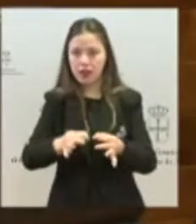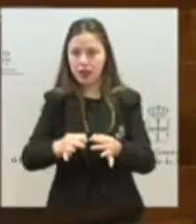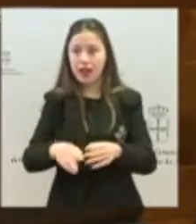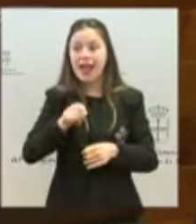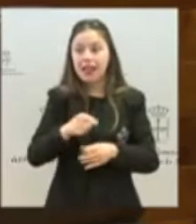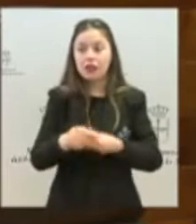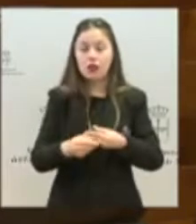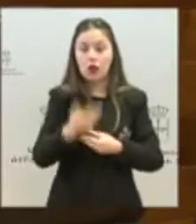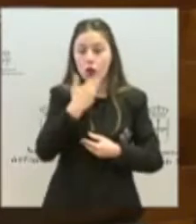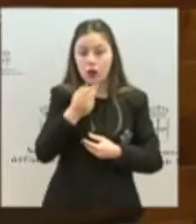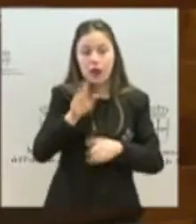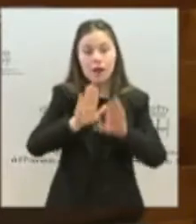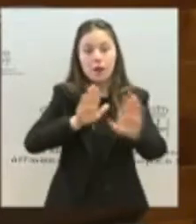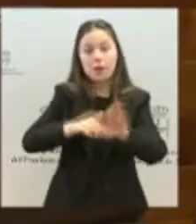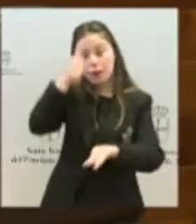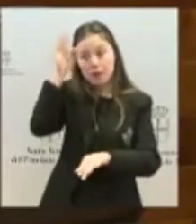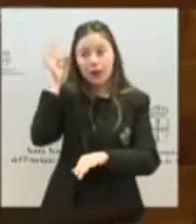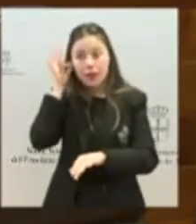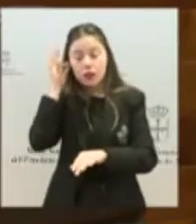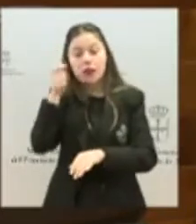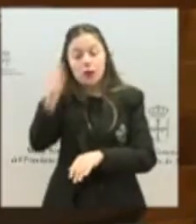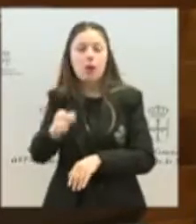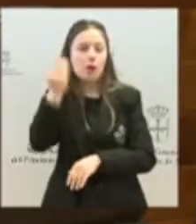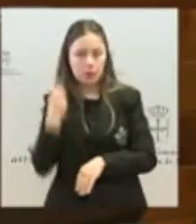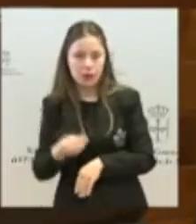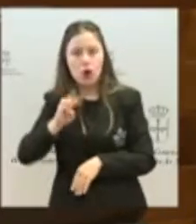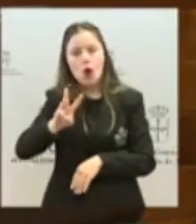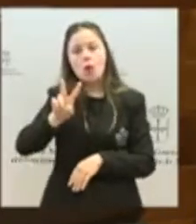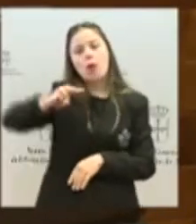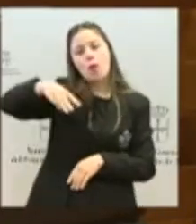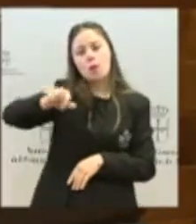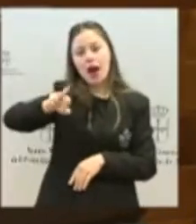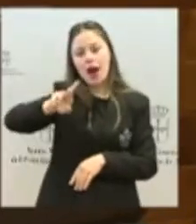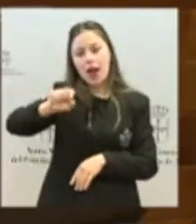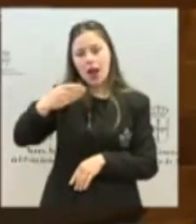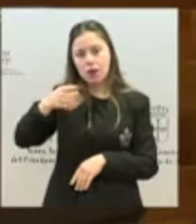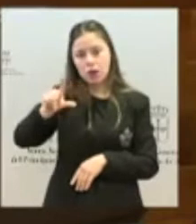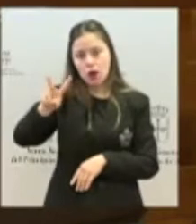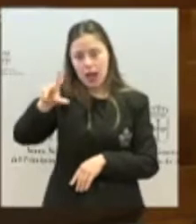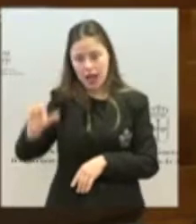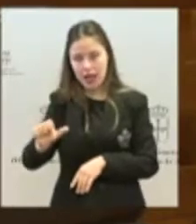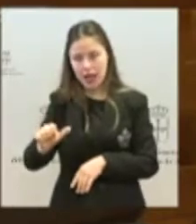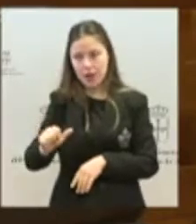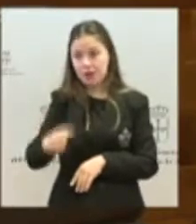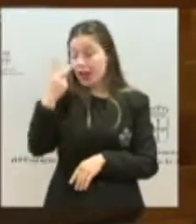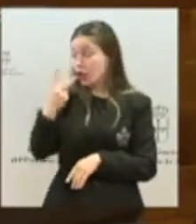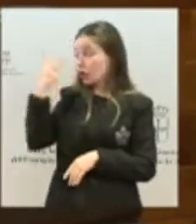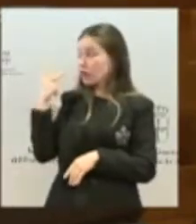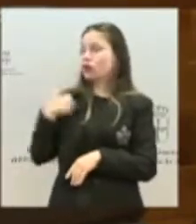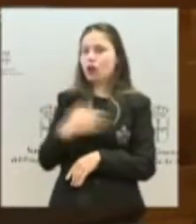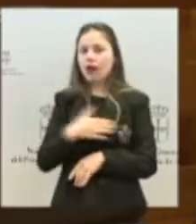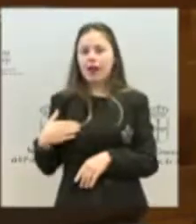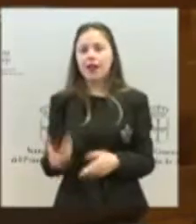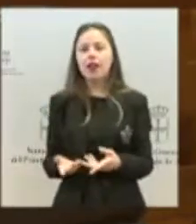de Pumarabule. Efectivamente, en 2019, ¿qué más hubiese querido yo? Que se resolviese la ejecución de